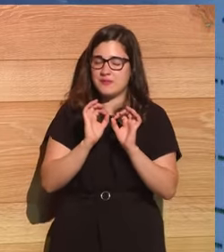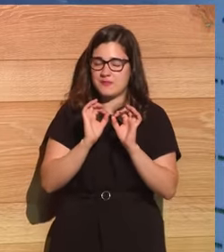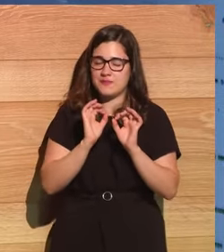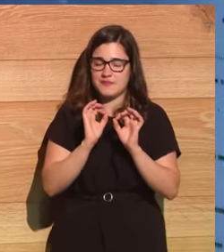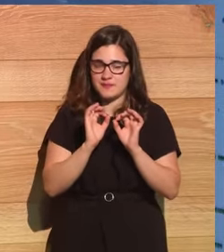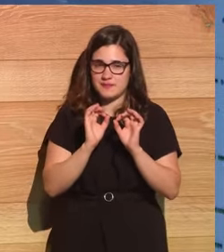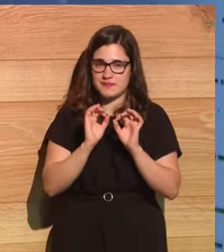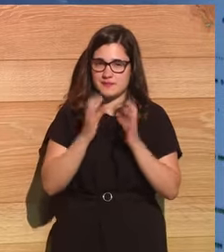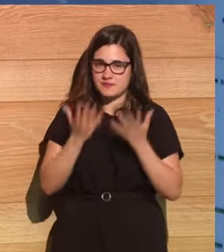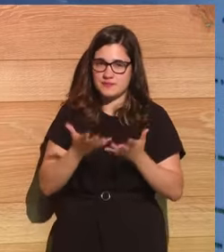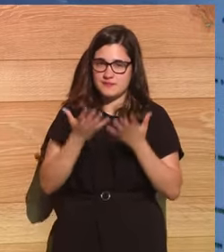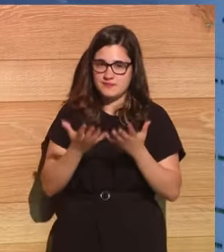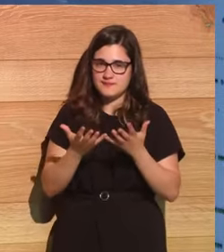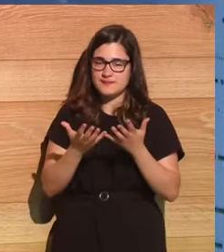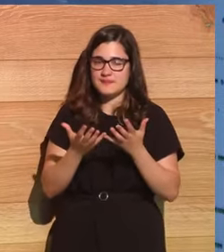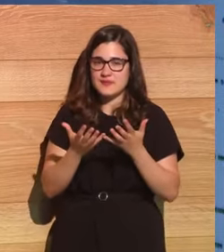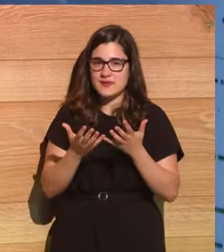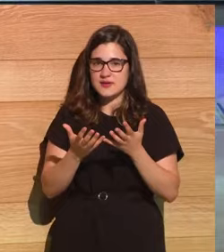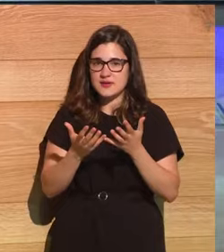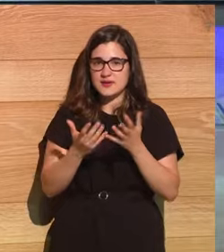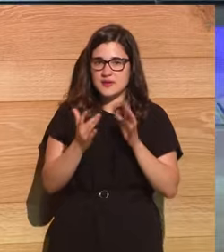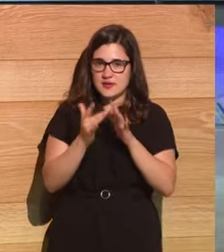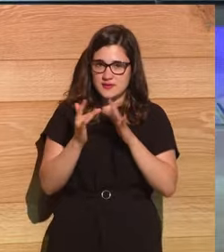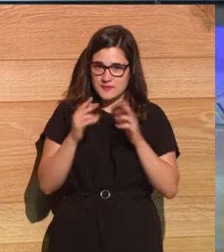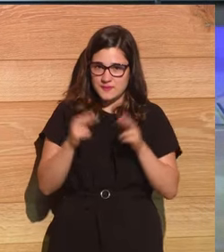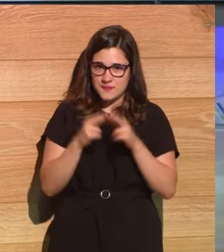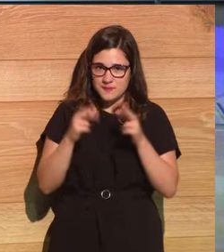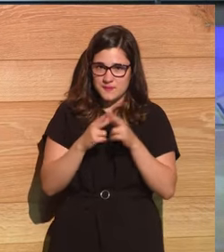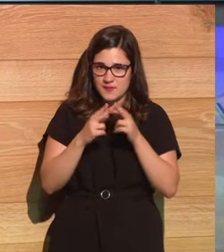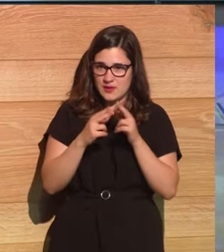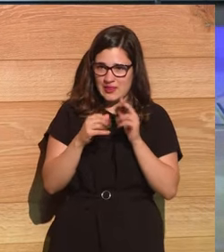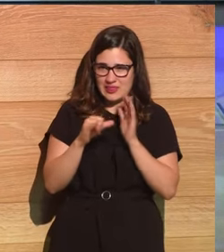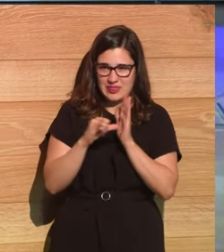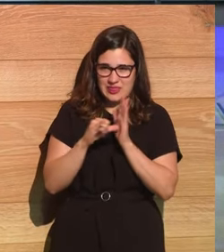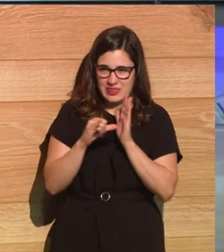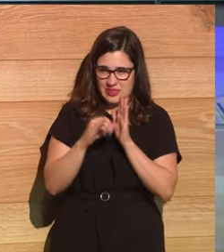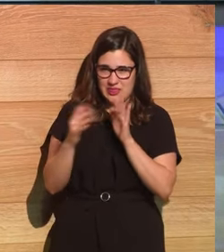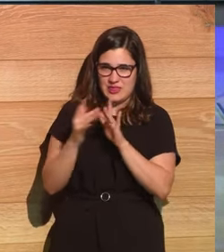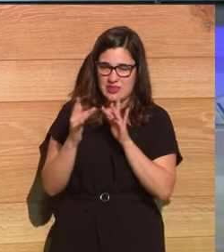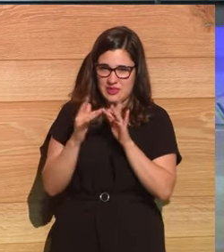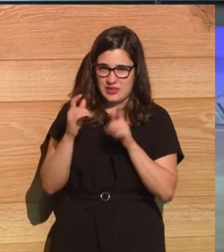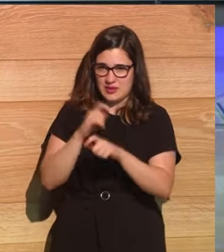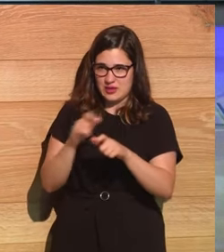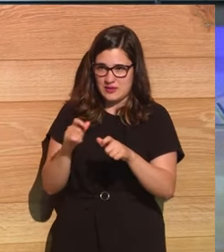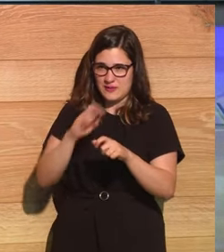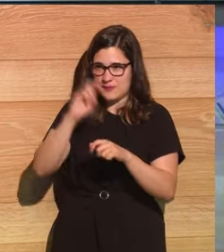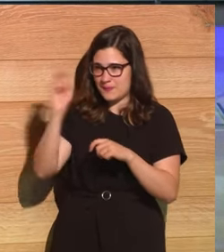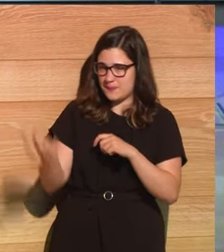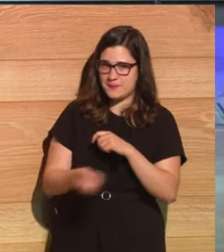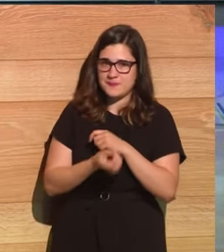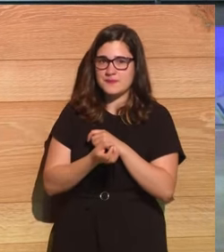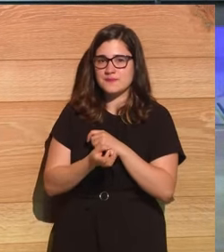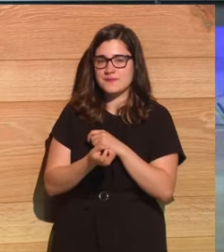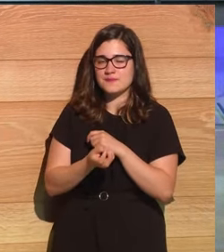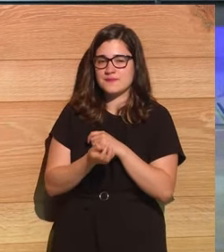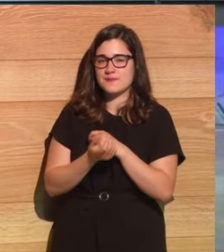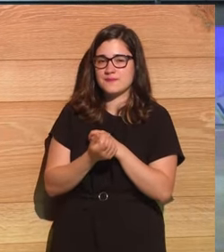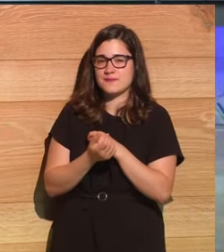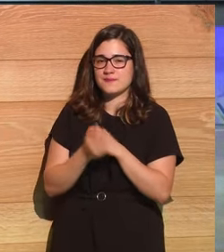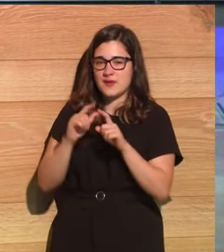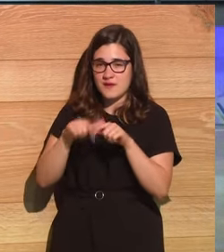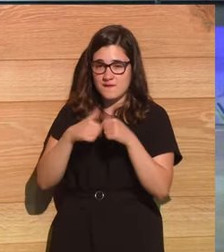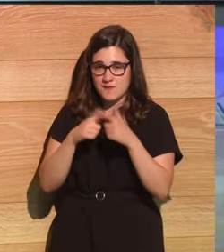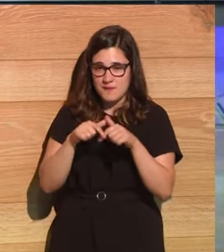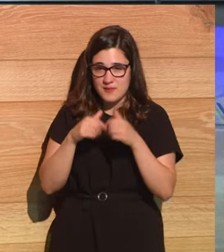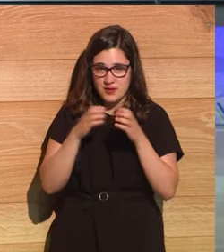establecemos relaciones sociales y muy próximas con gente muy diversa, es decir, más allá de la